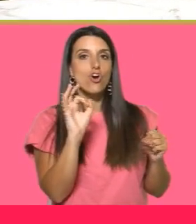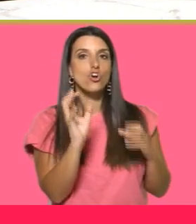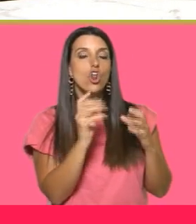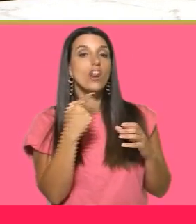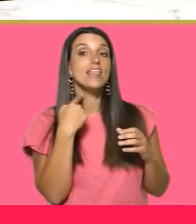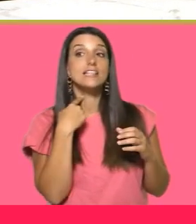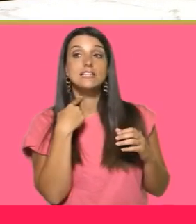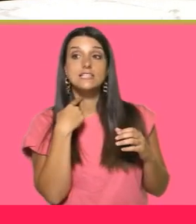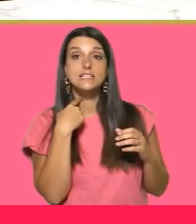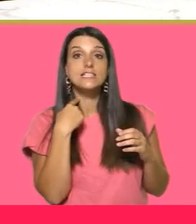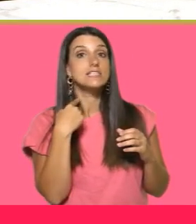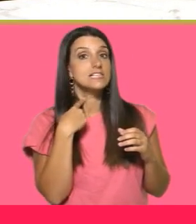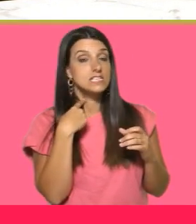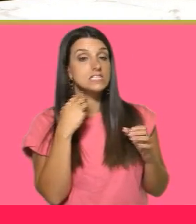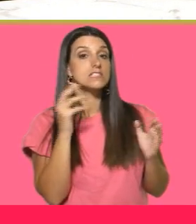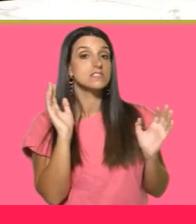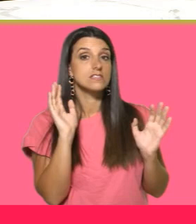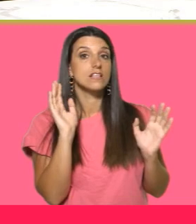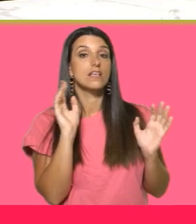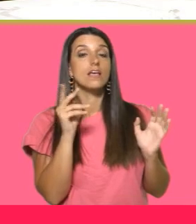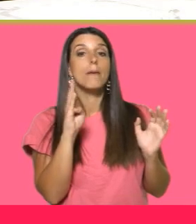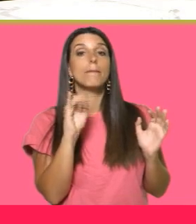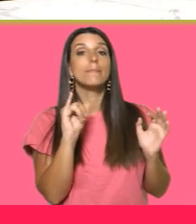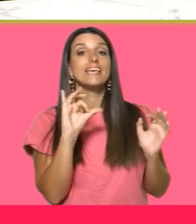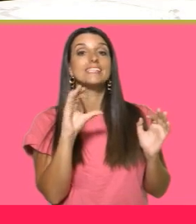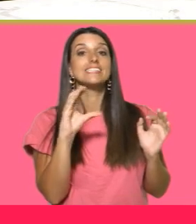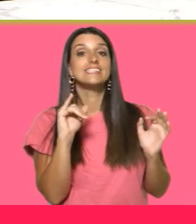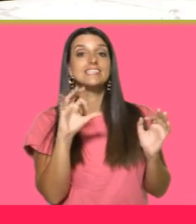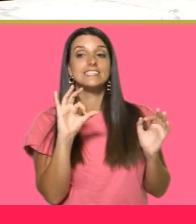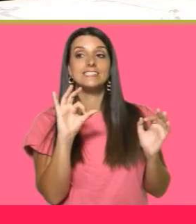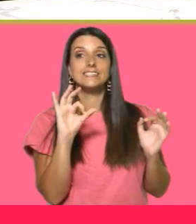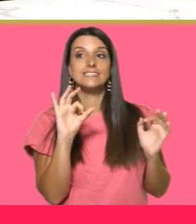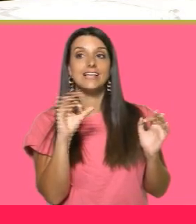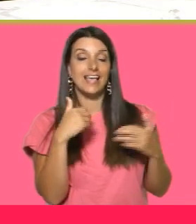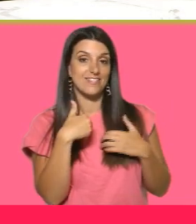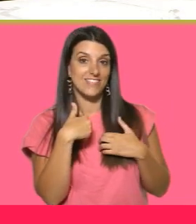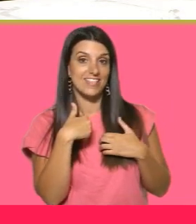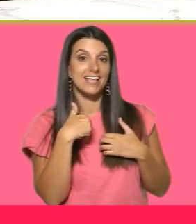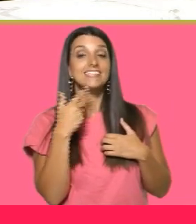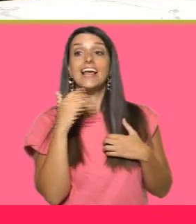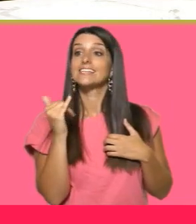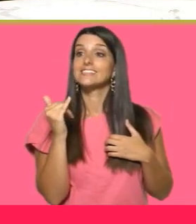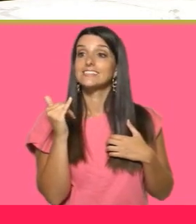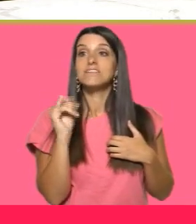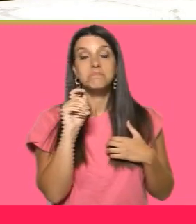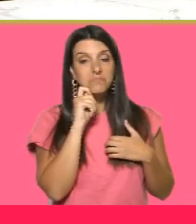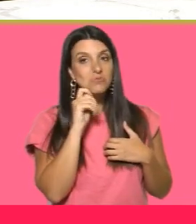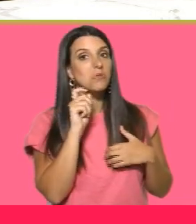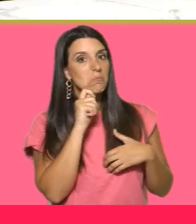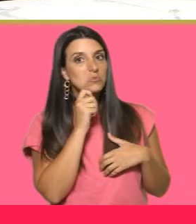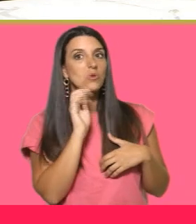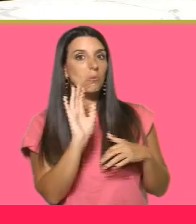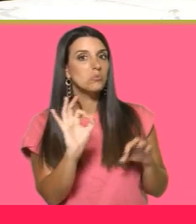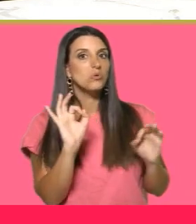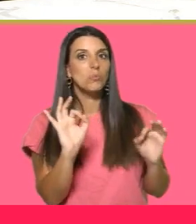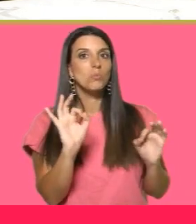de gris, se recomienda para los acuarianos. Bien, Piscis. Y ahí llegó el mío. ¿Eh? Ahí llegó el mío. Celeste. Está lindo, me gustó. Perfecto. Ta.